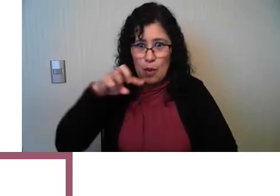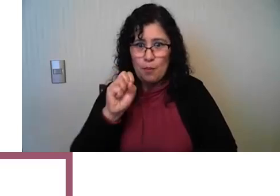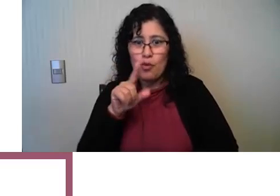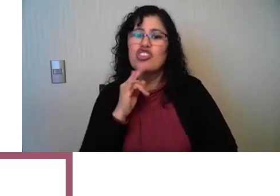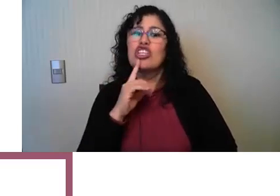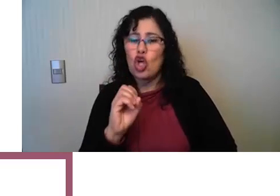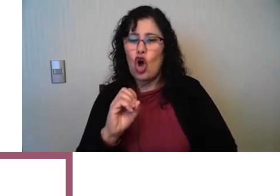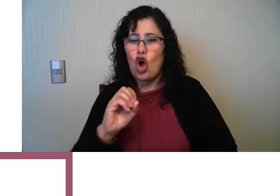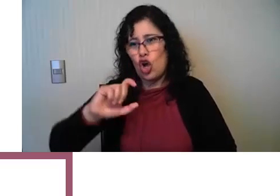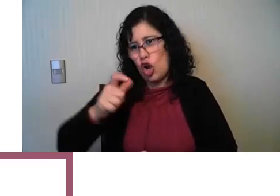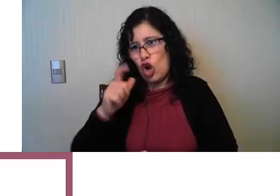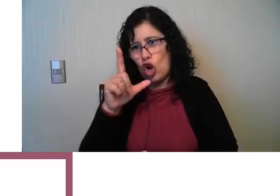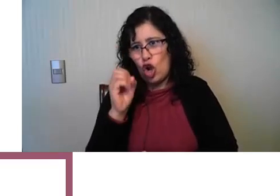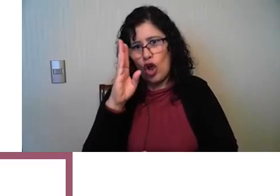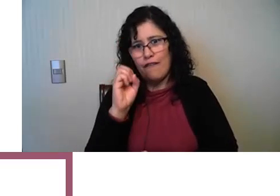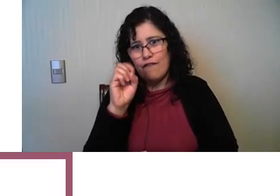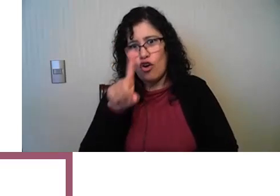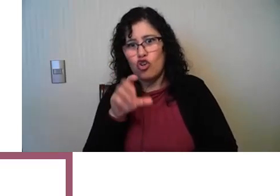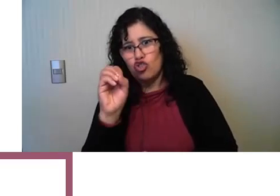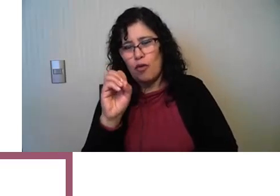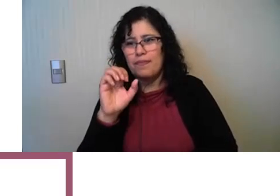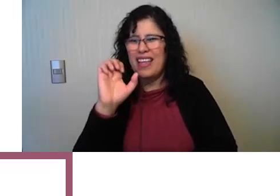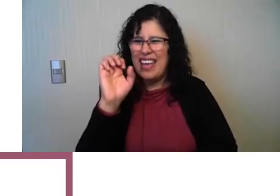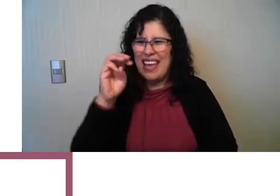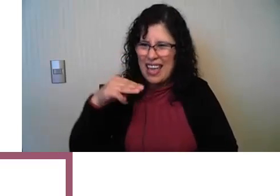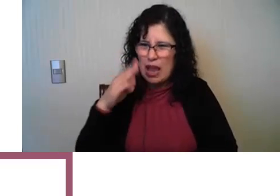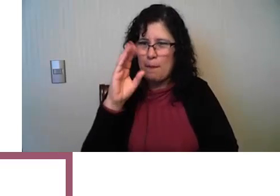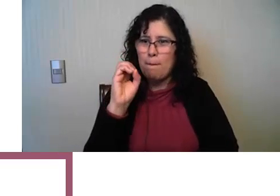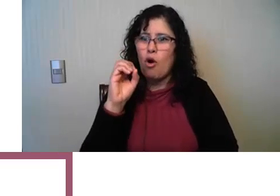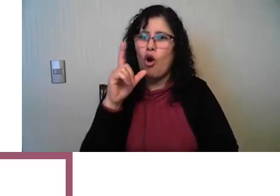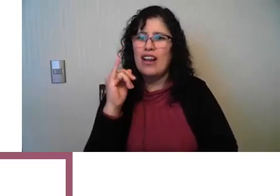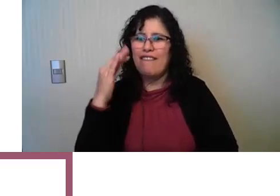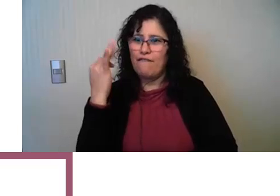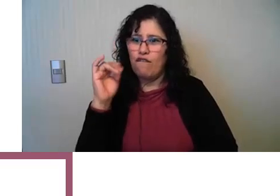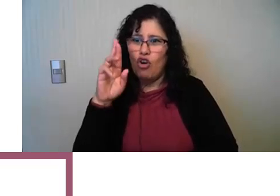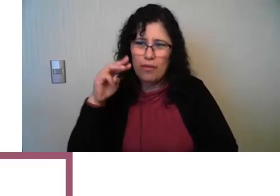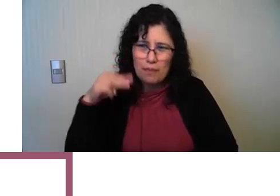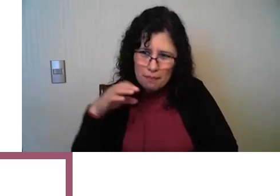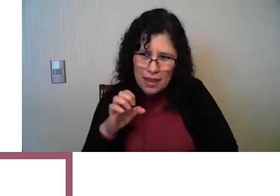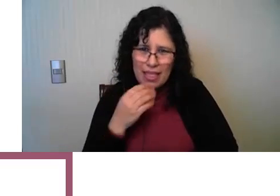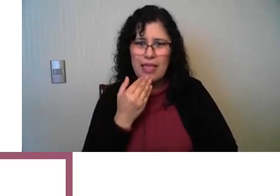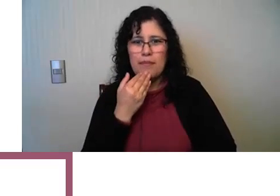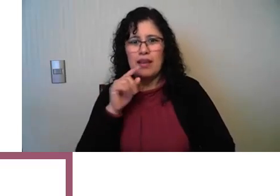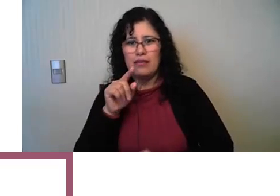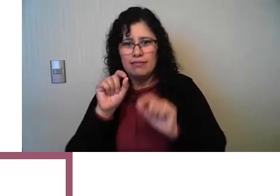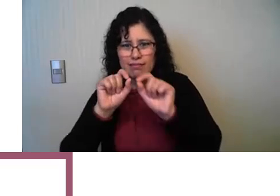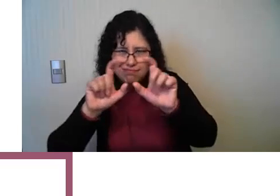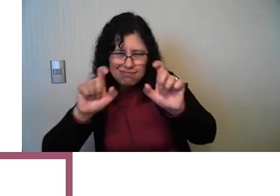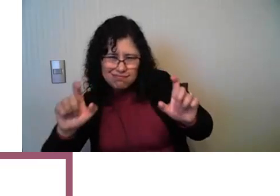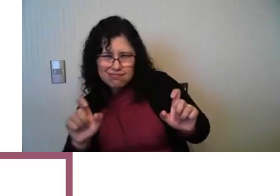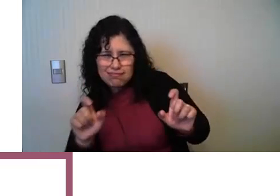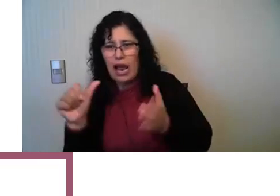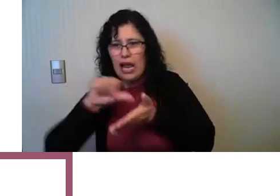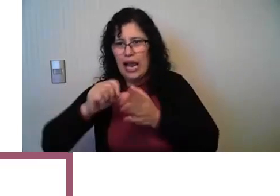globosos y emboliforme. Interpósitos lo van a encontrar en la literatura también. Y este que está aquí, el gran núcleo, que se llama